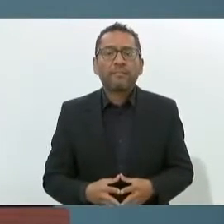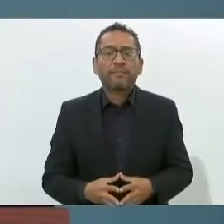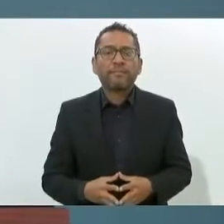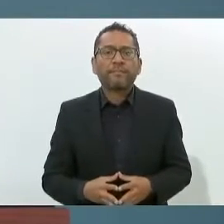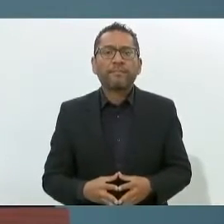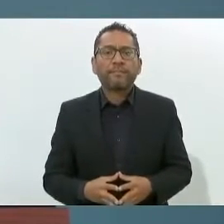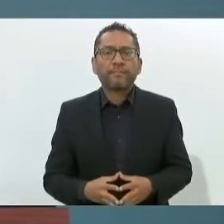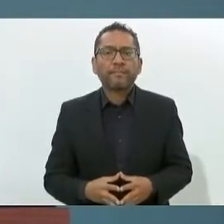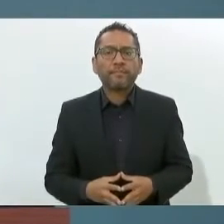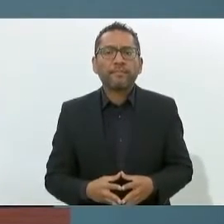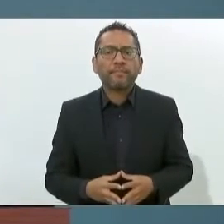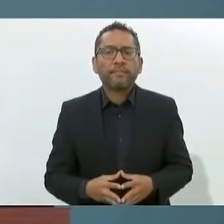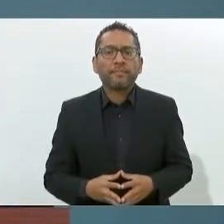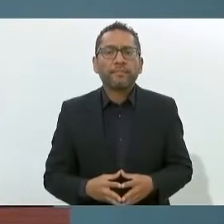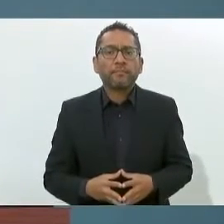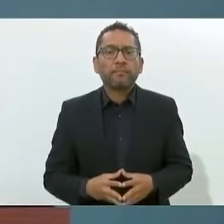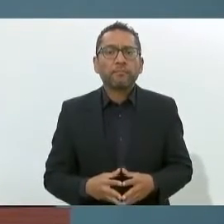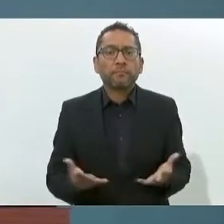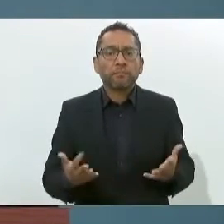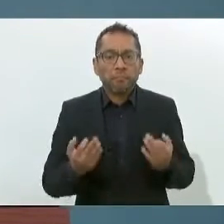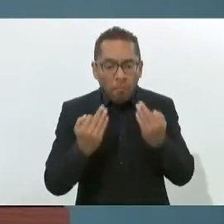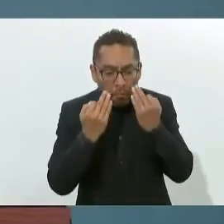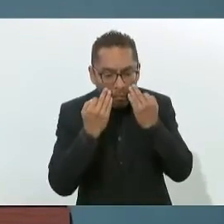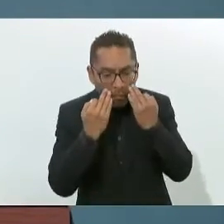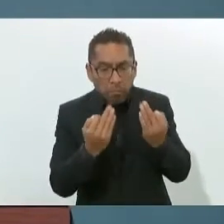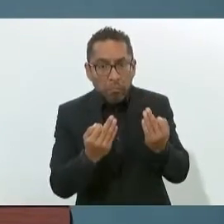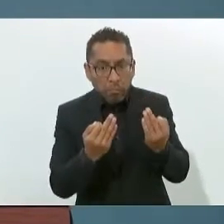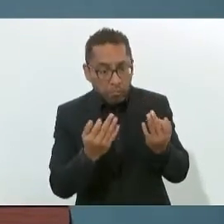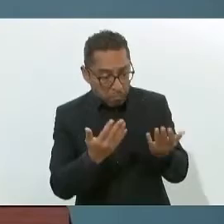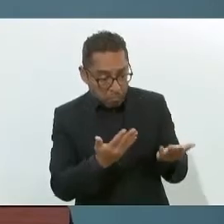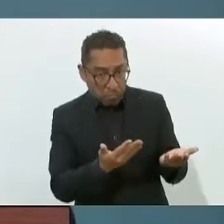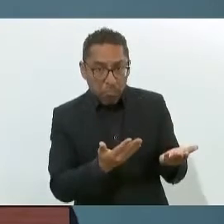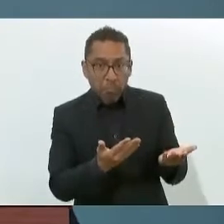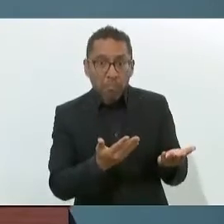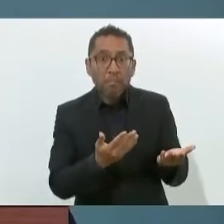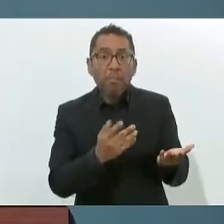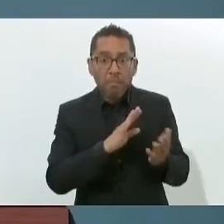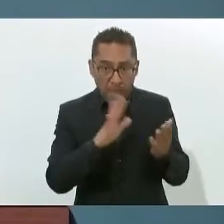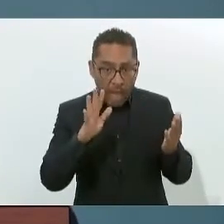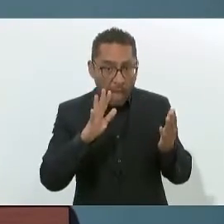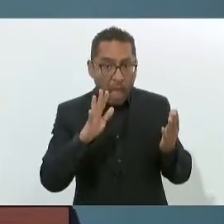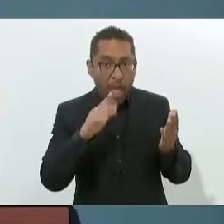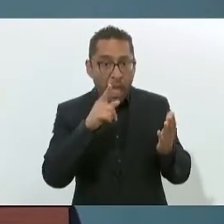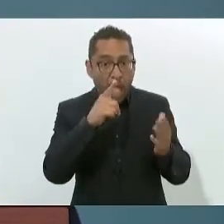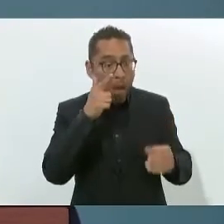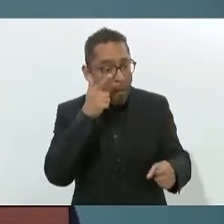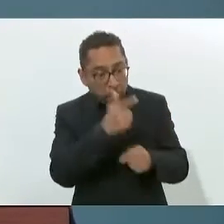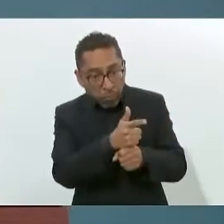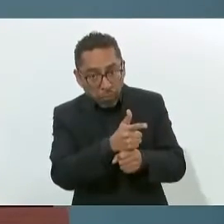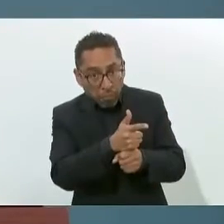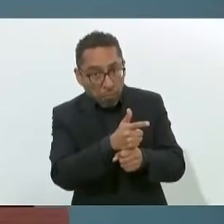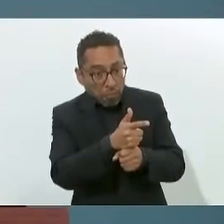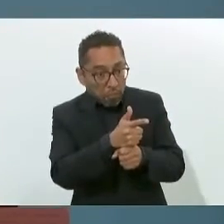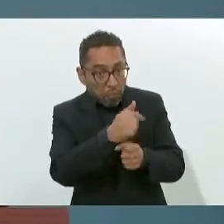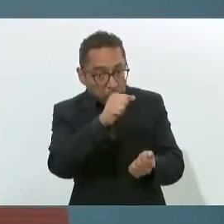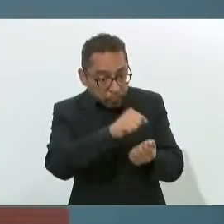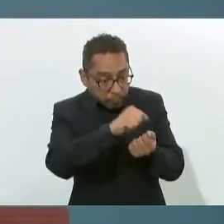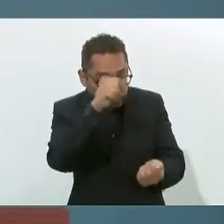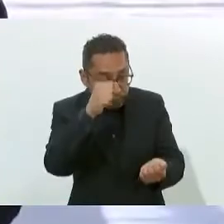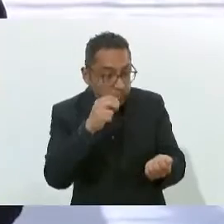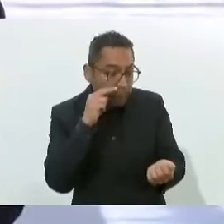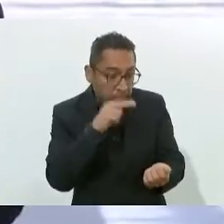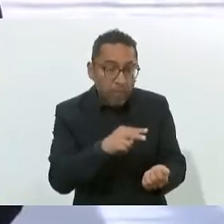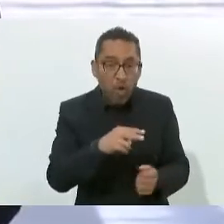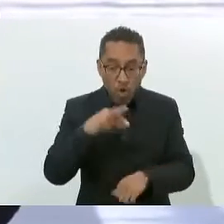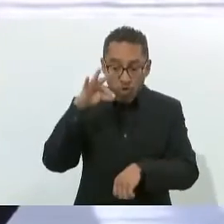se deja de manifiesto, queda al descubierto que tenemos un déficit